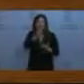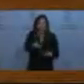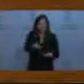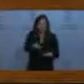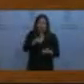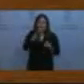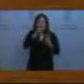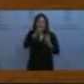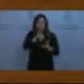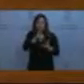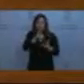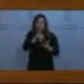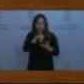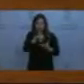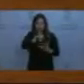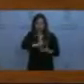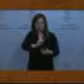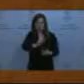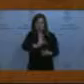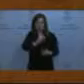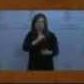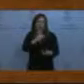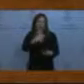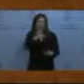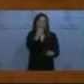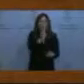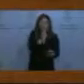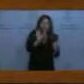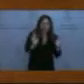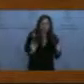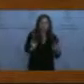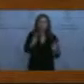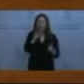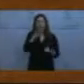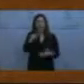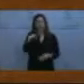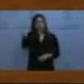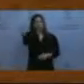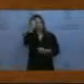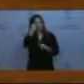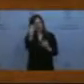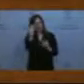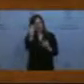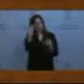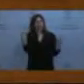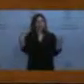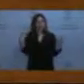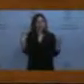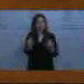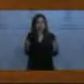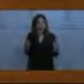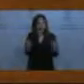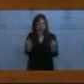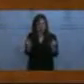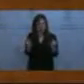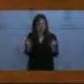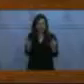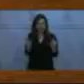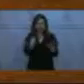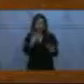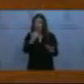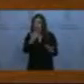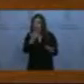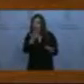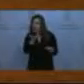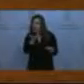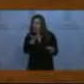amplia. Parece ser que no de su gusto. Bueno, yo lo que me pregunto ahora es, ¿qué pasa? ¿Que hay algún tipo de vía de